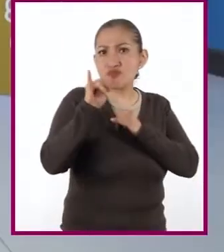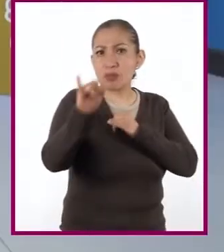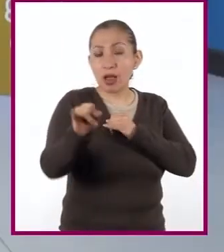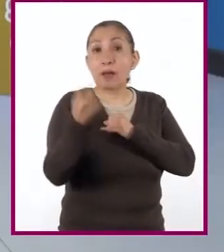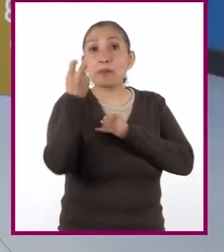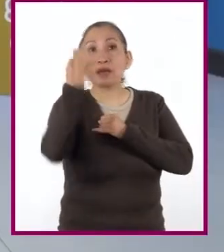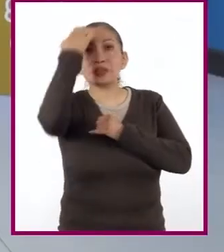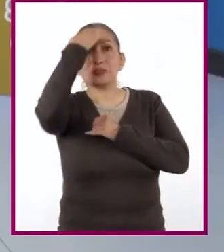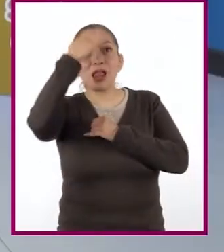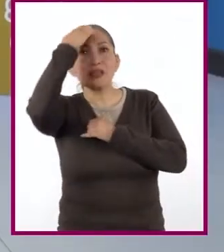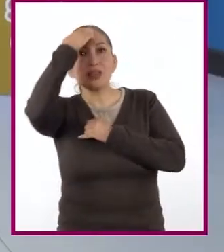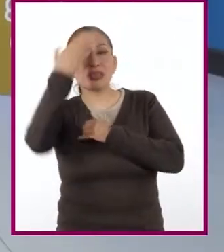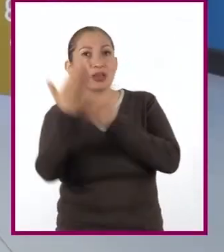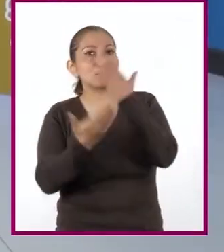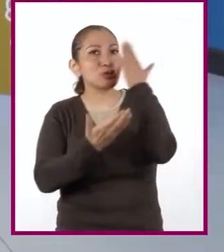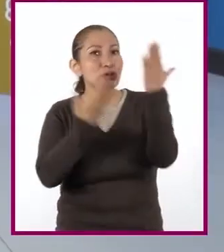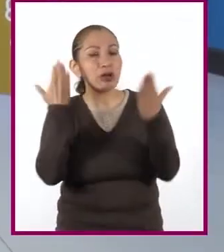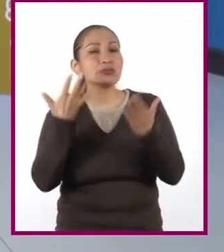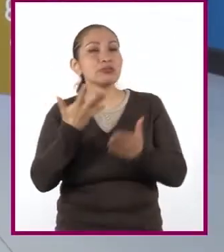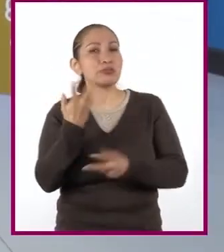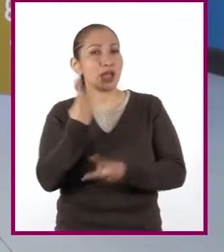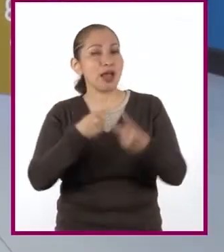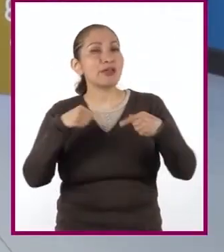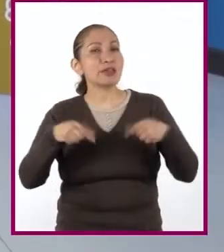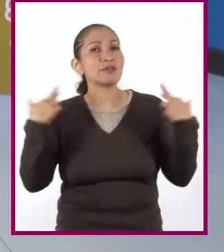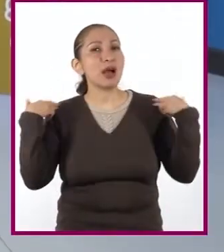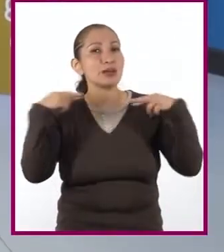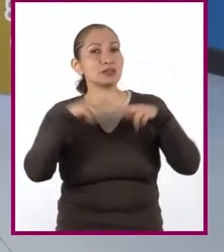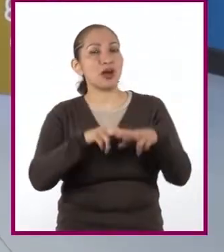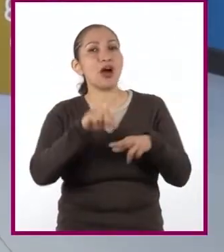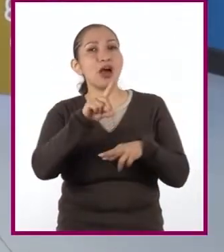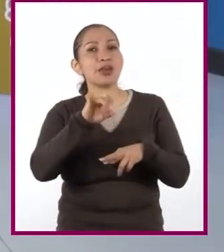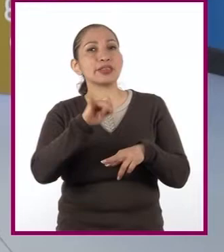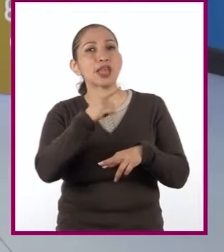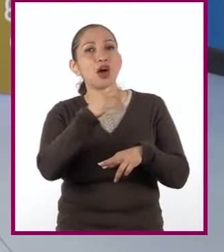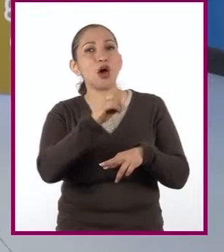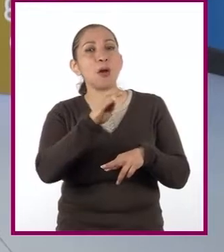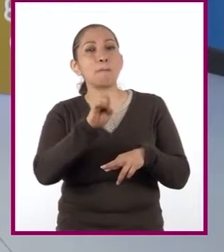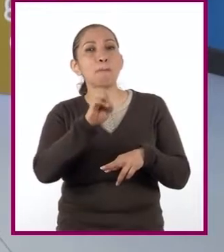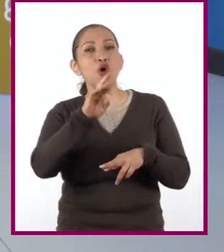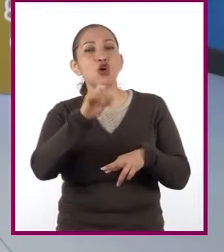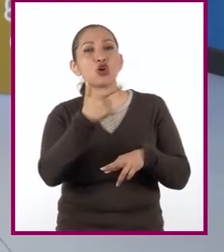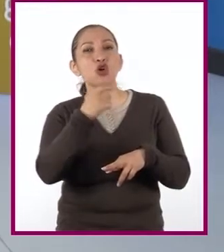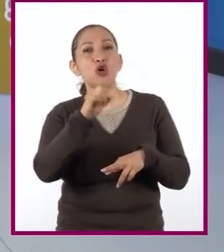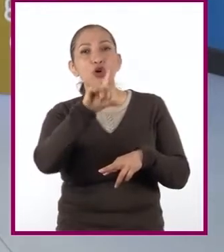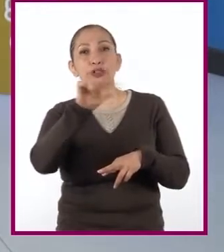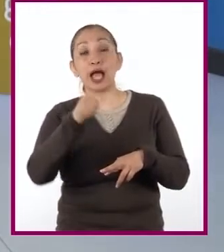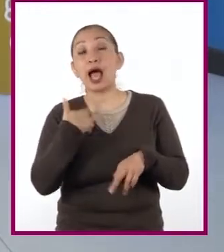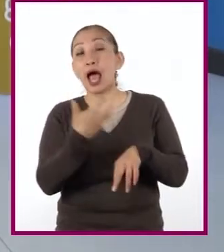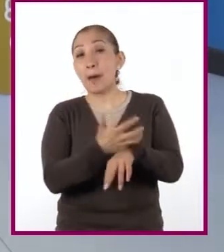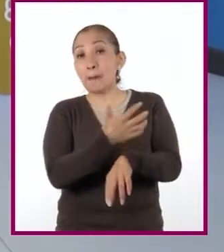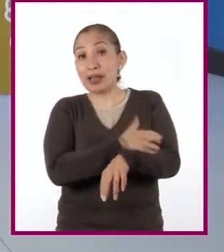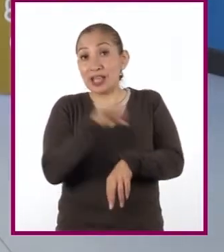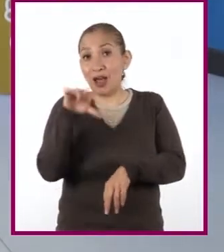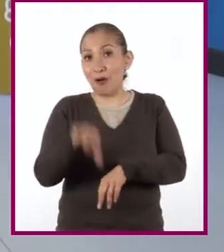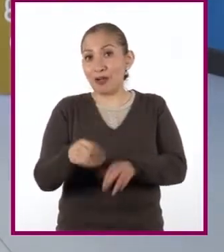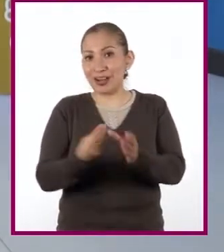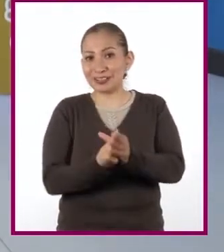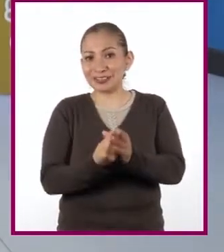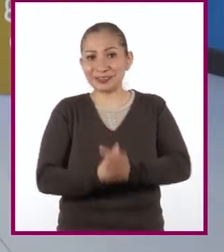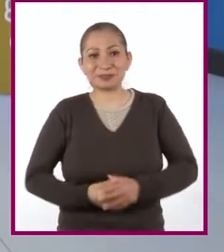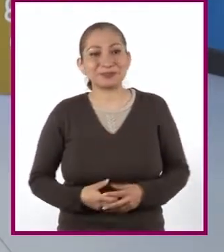Para esta experiencia educativa, contamos con la presencia del maestro Diego Borbolla, que nos acompañará en esta